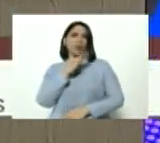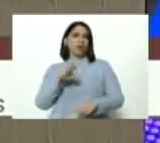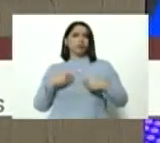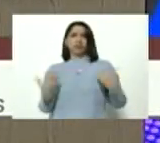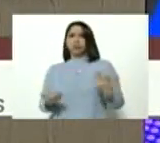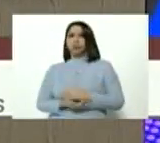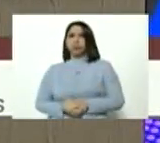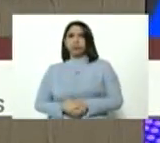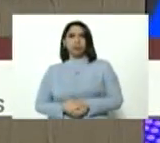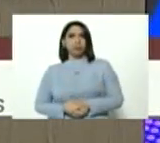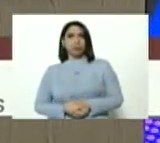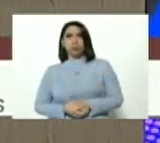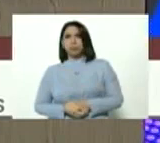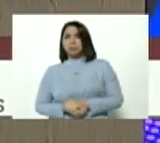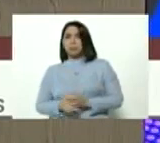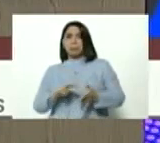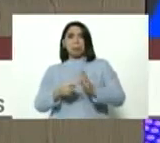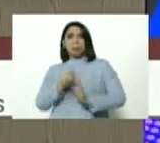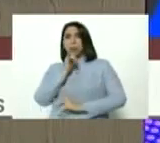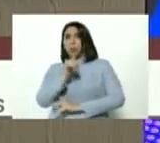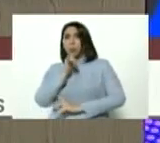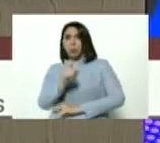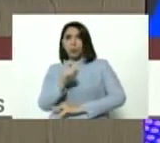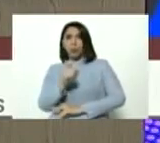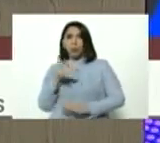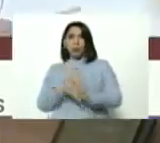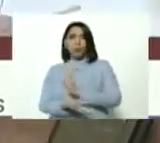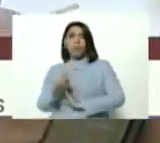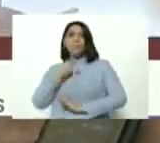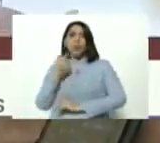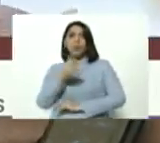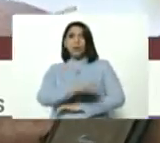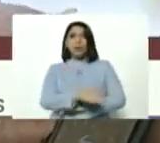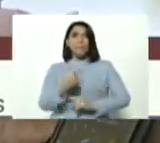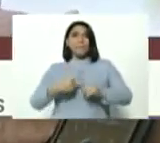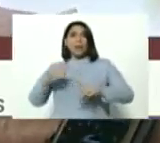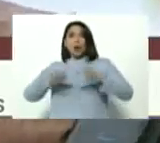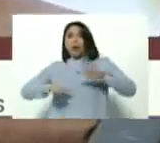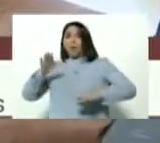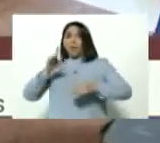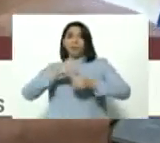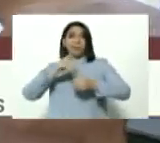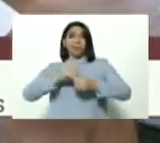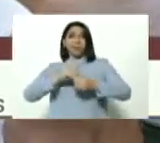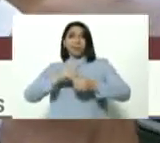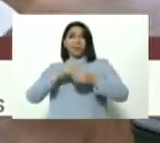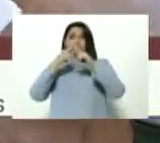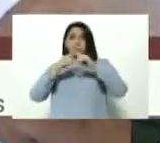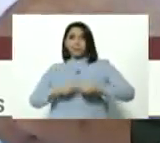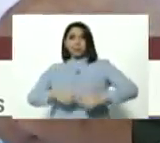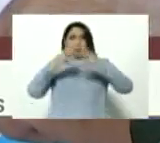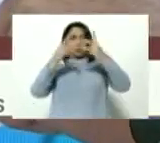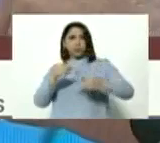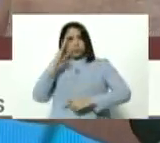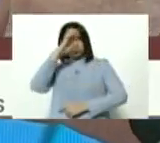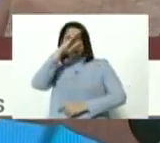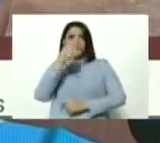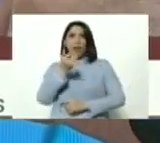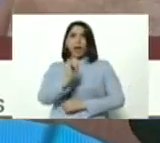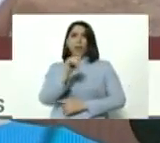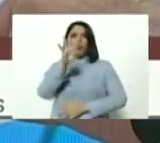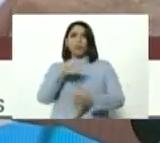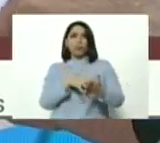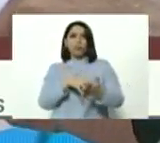reportando cifras de mortalidad ni nuevos casos, pero aún con el subregistro brutal decretado por Jair Bolsonaro, tiene